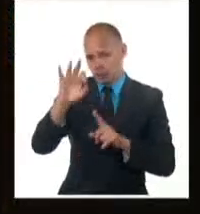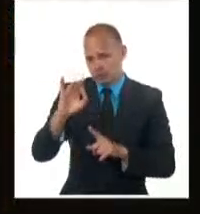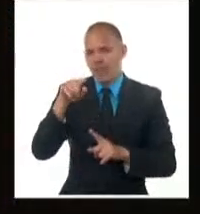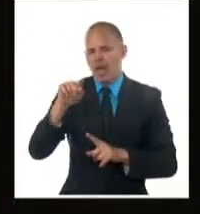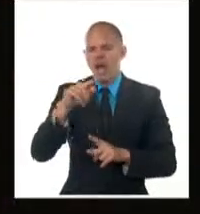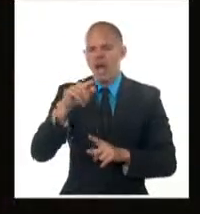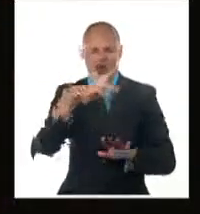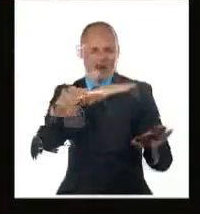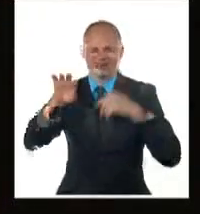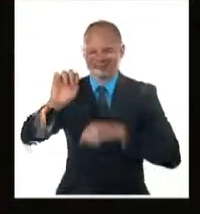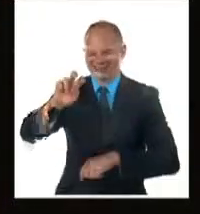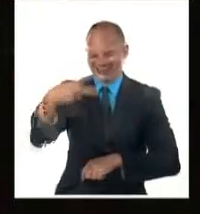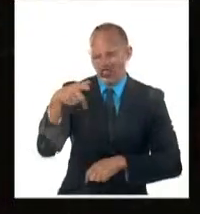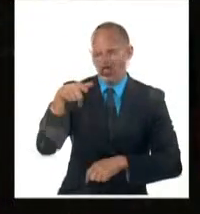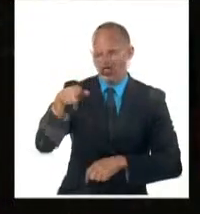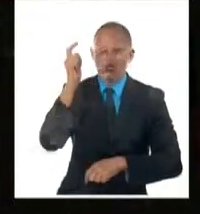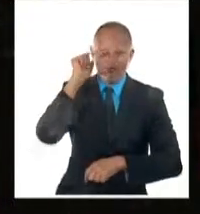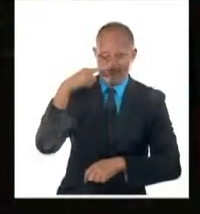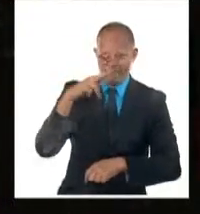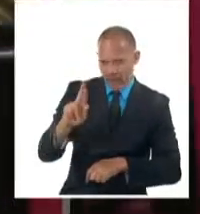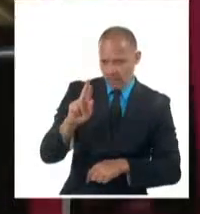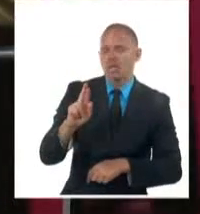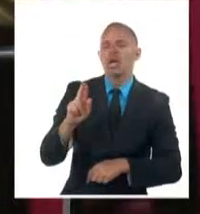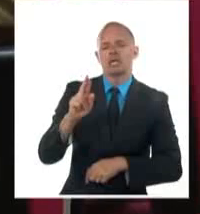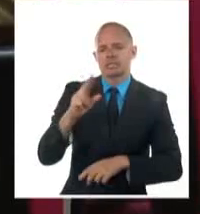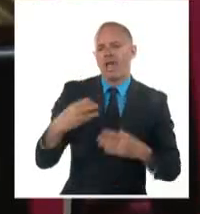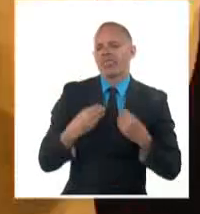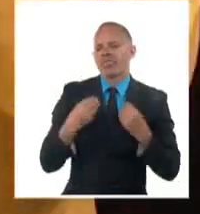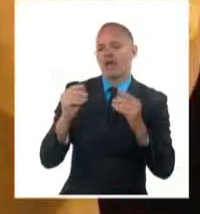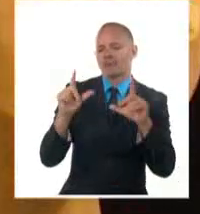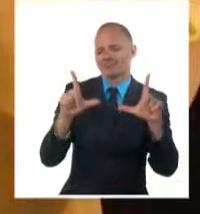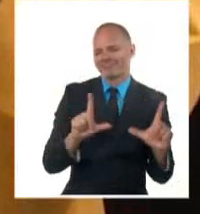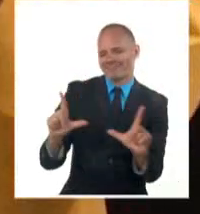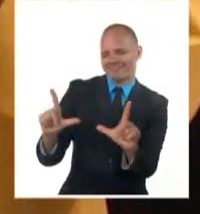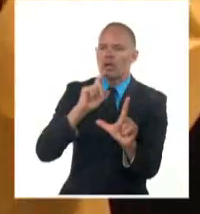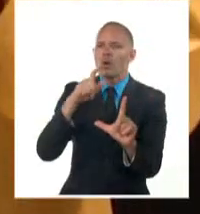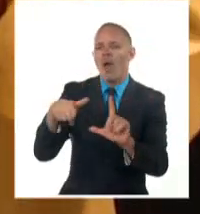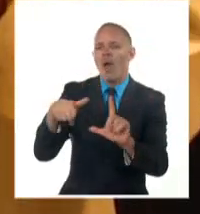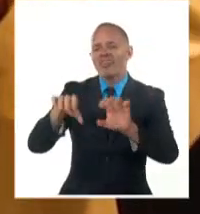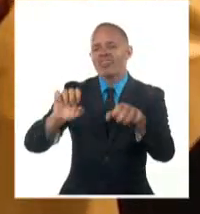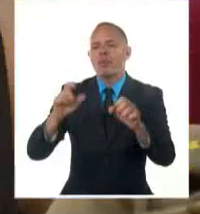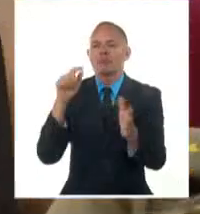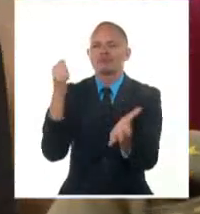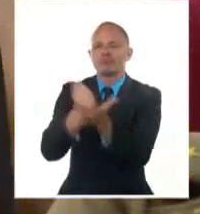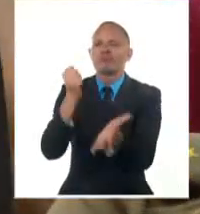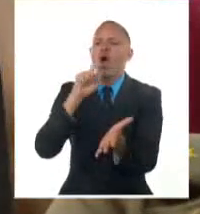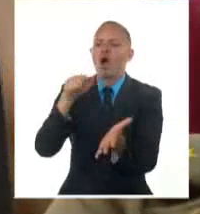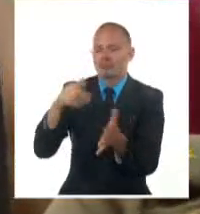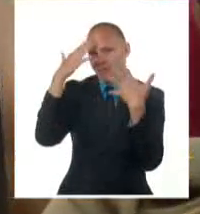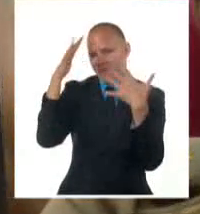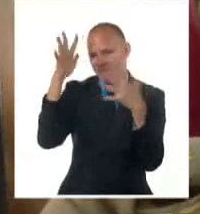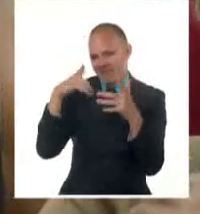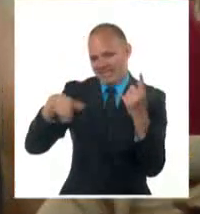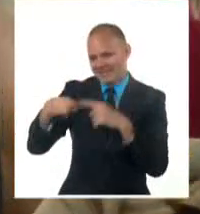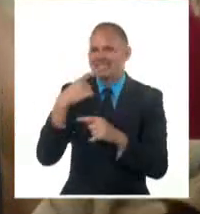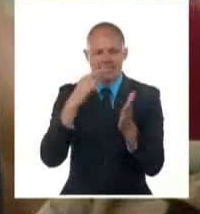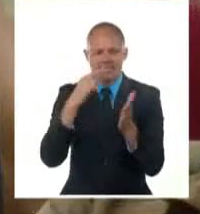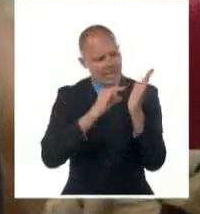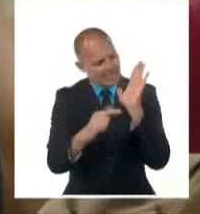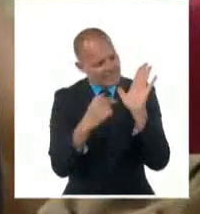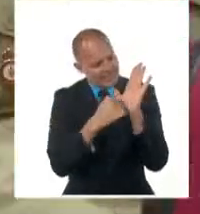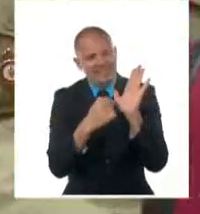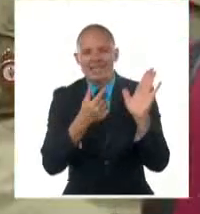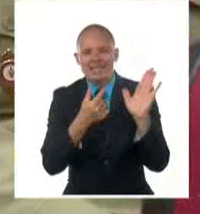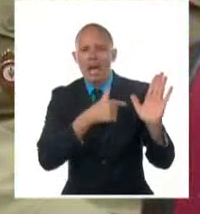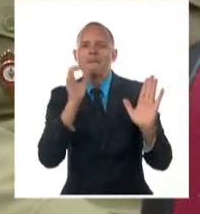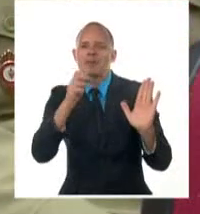del Estado Mayor General, otorgó a la Academia el diploma de reconocimiento a nombre del ministro de las FARC, general